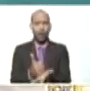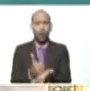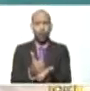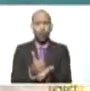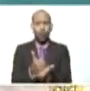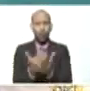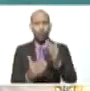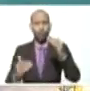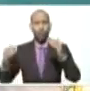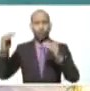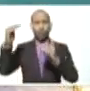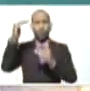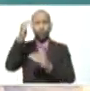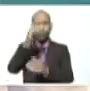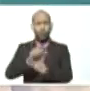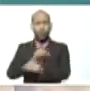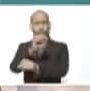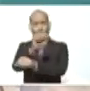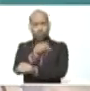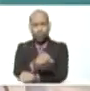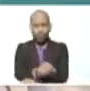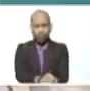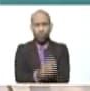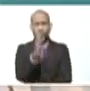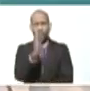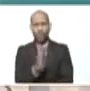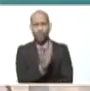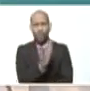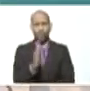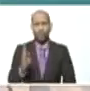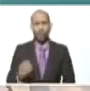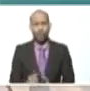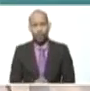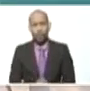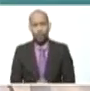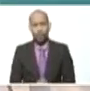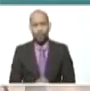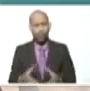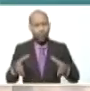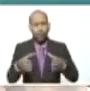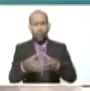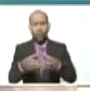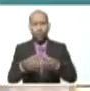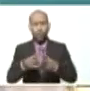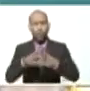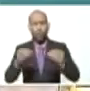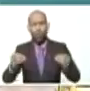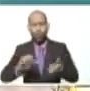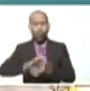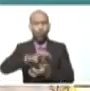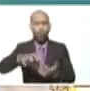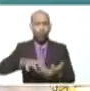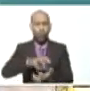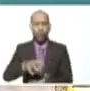llevar adelante su causa de beatificación en medio de tantas